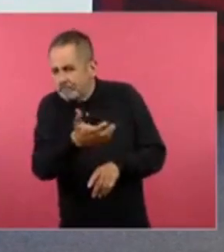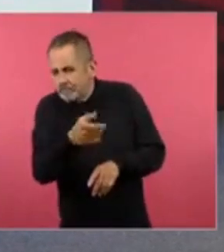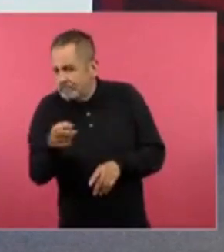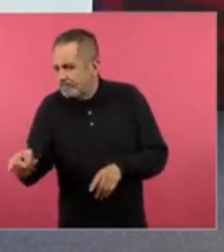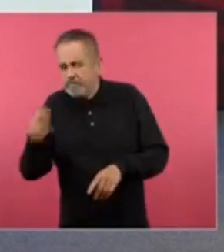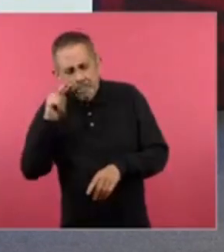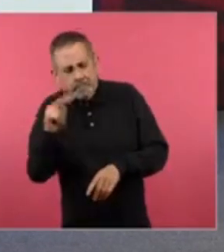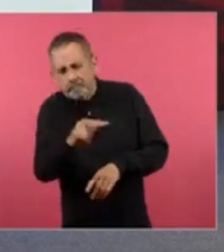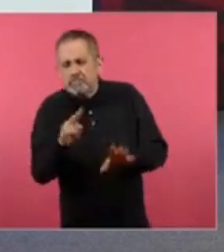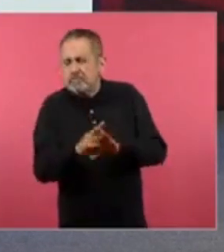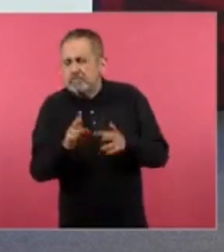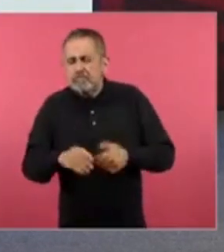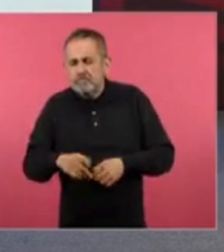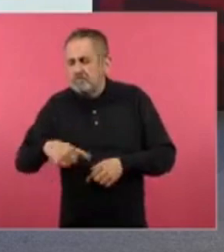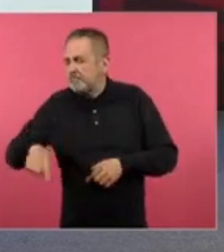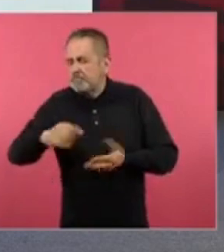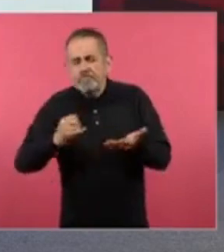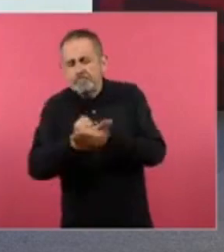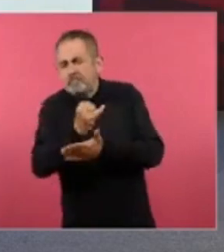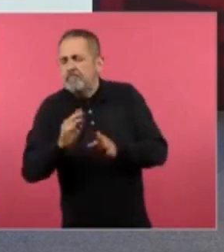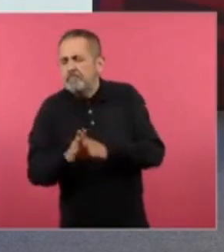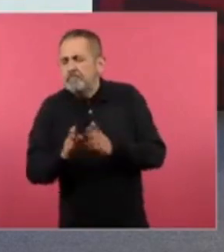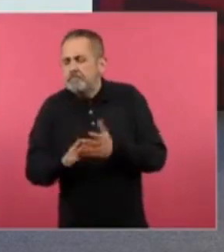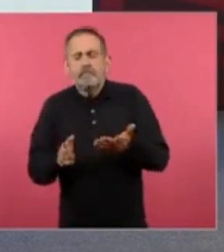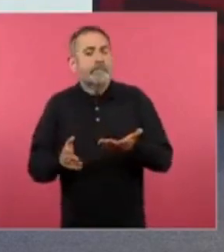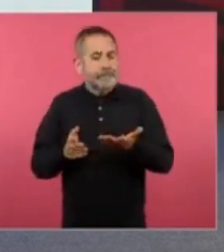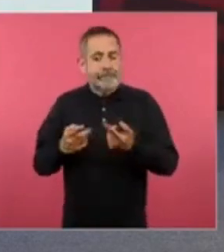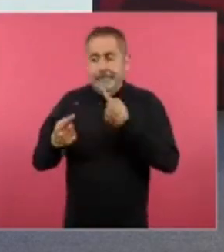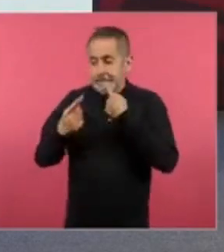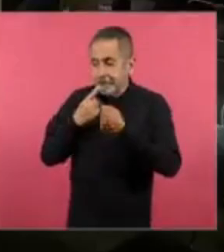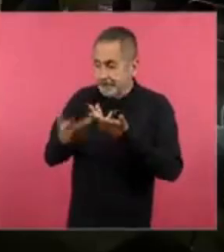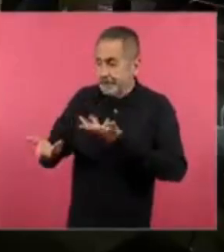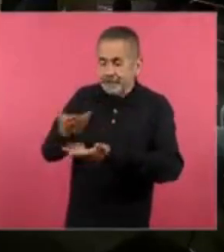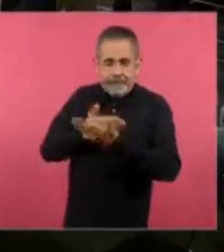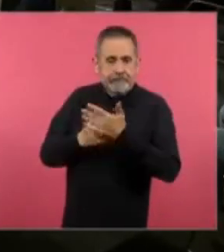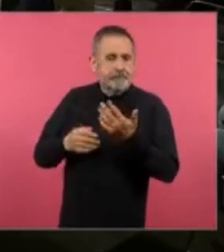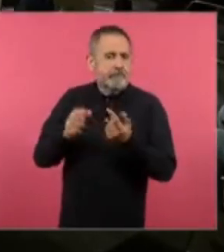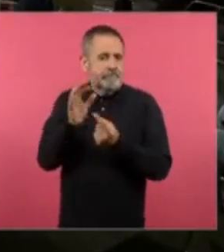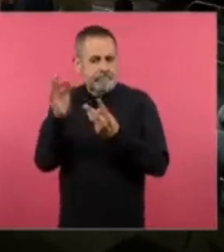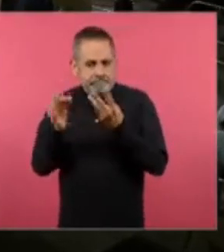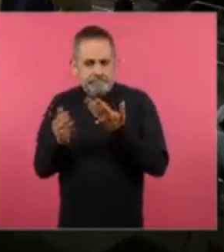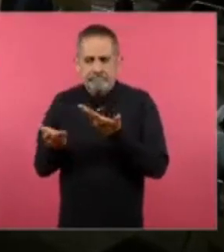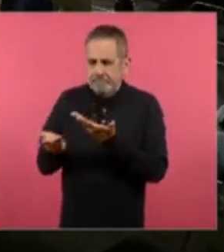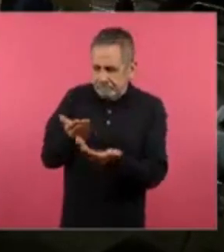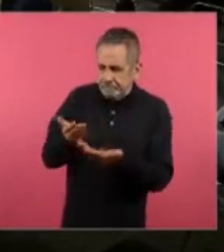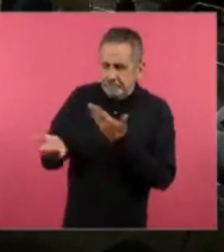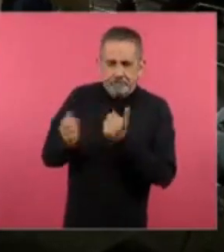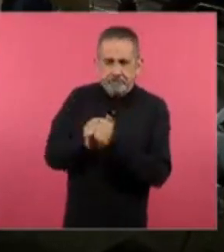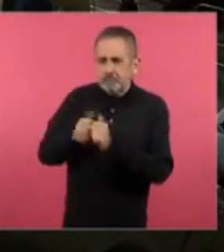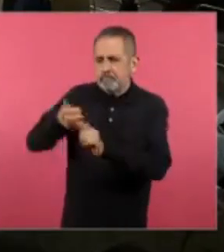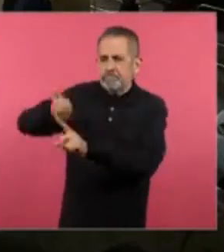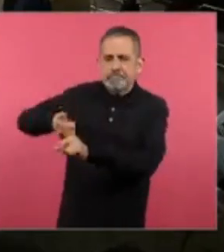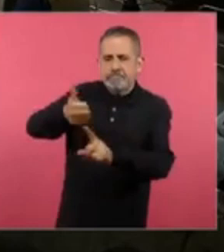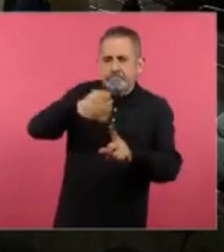ciertas tomas de decisiones, el planteamiento de alternativas y el reconocimiento de